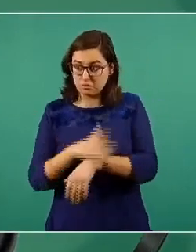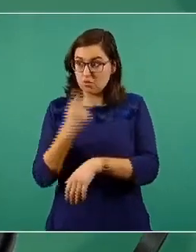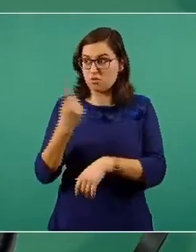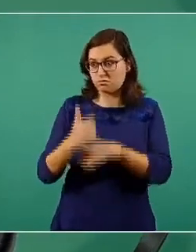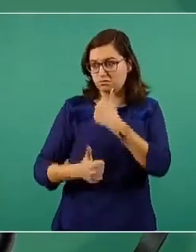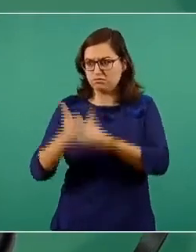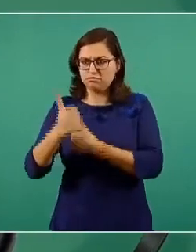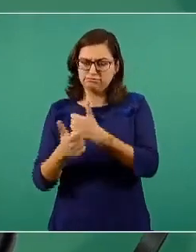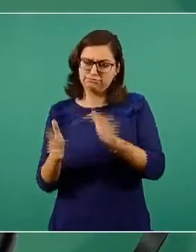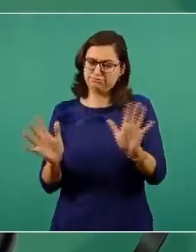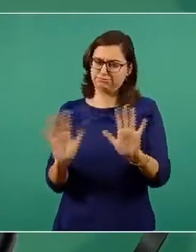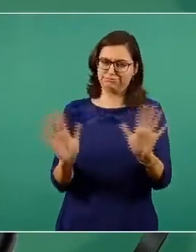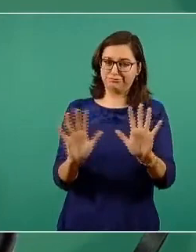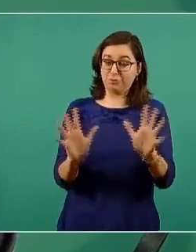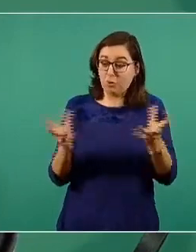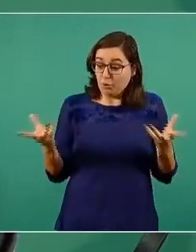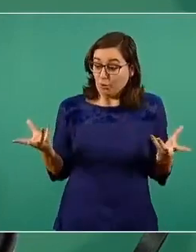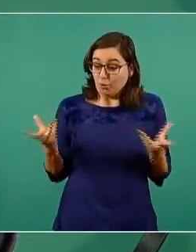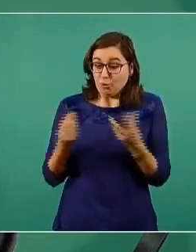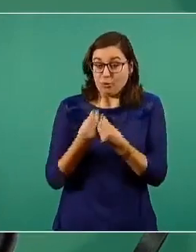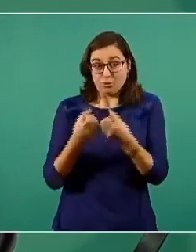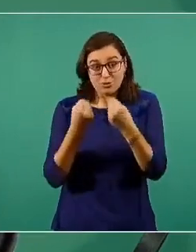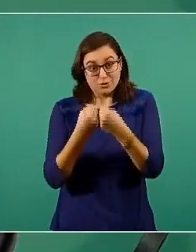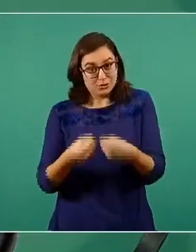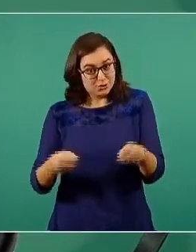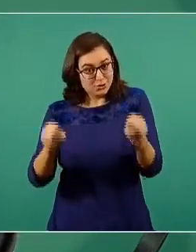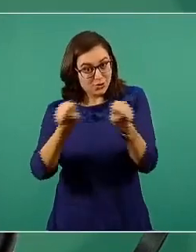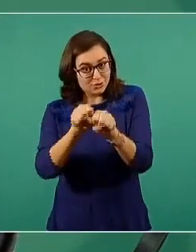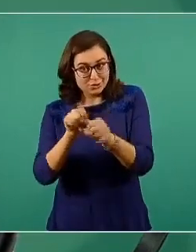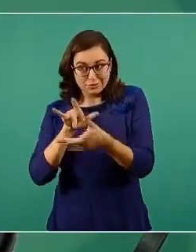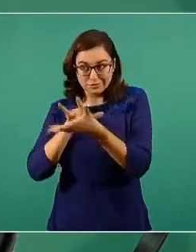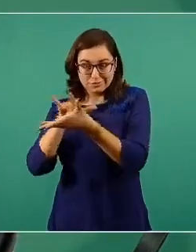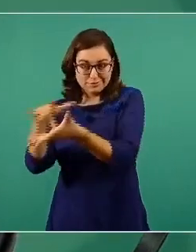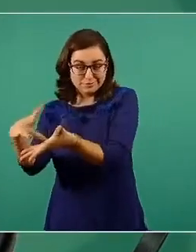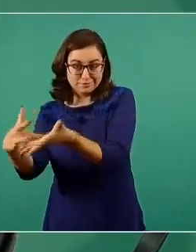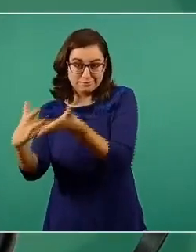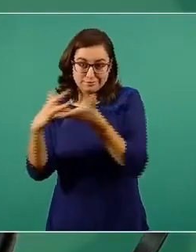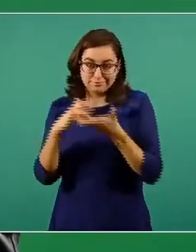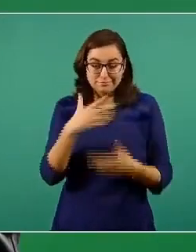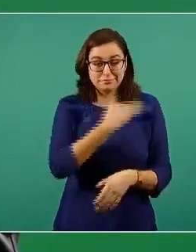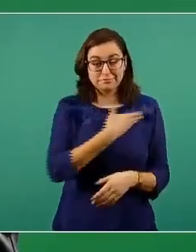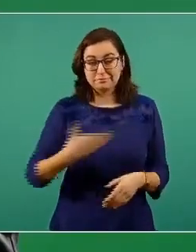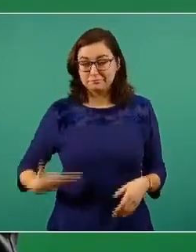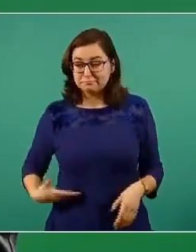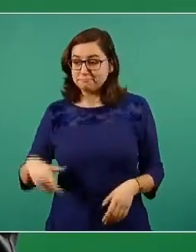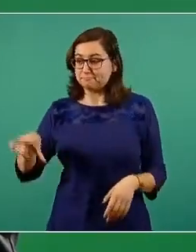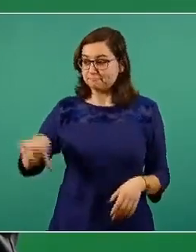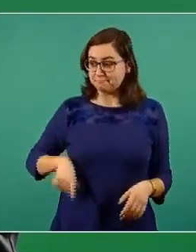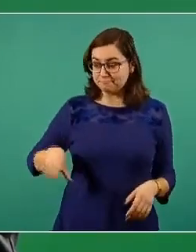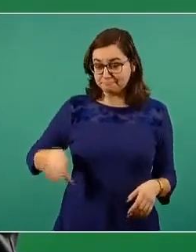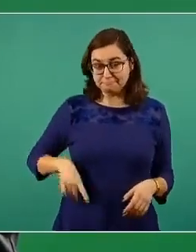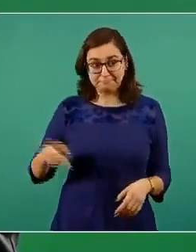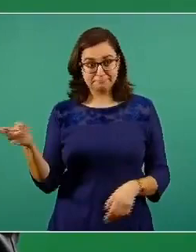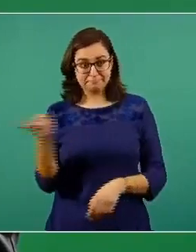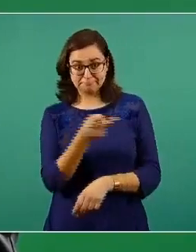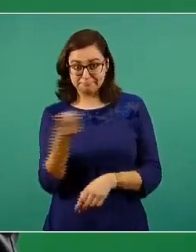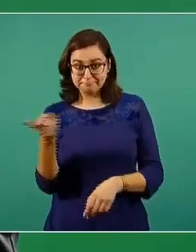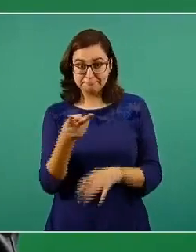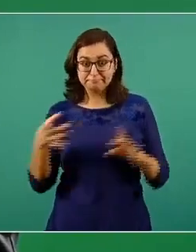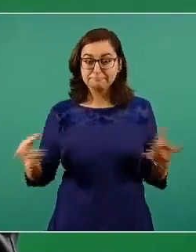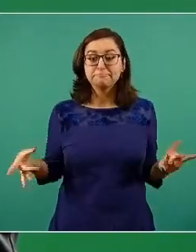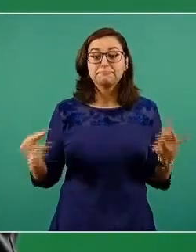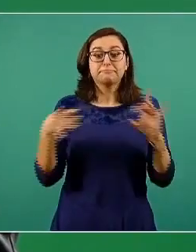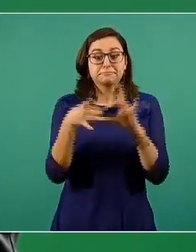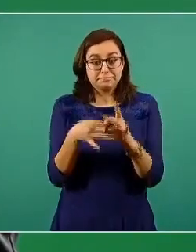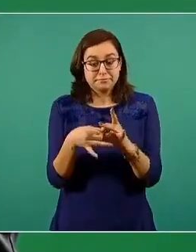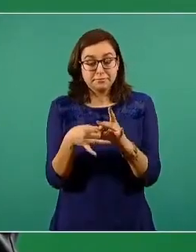precisamente porque existe este marco de colaboración y de solidaridad entre los dos presidentes, entre los dos gobiernos, de modo que lejos